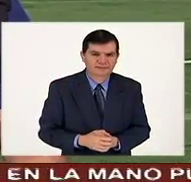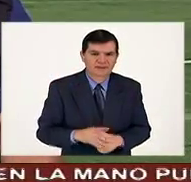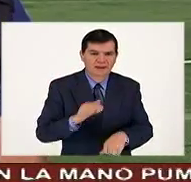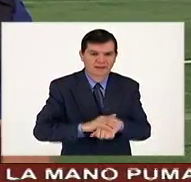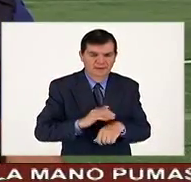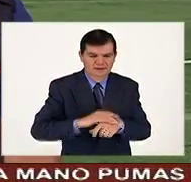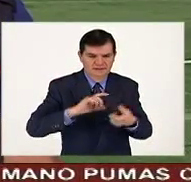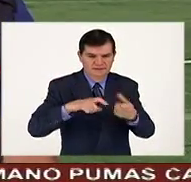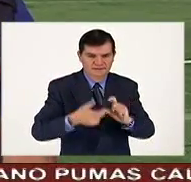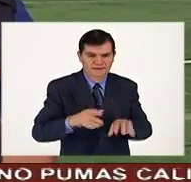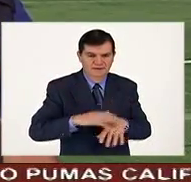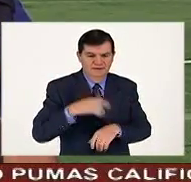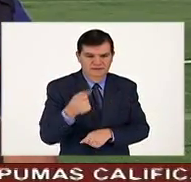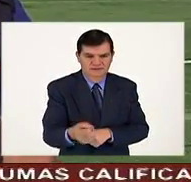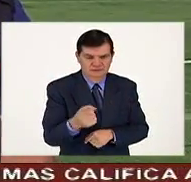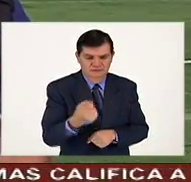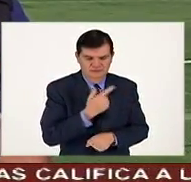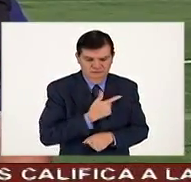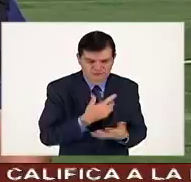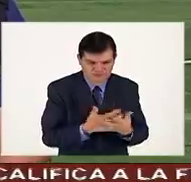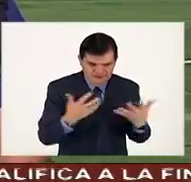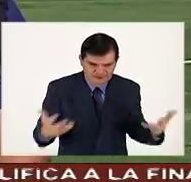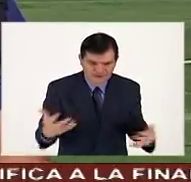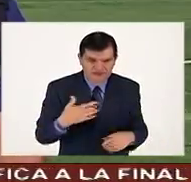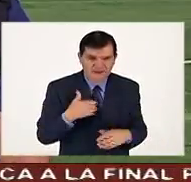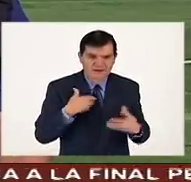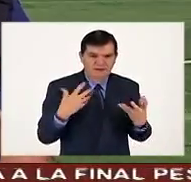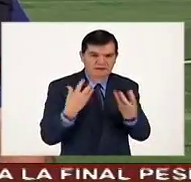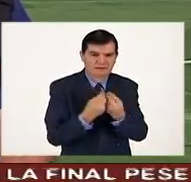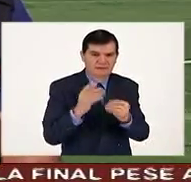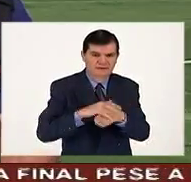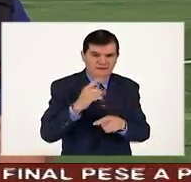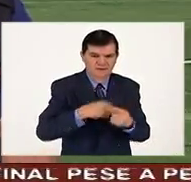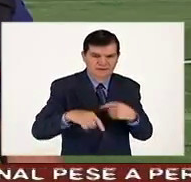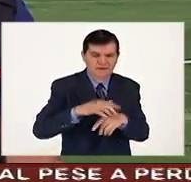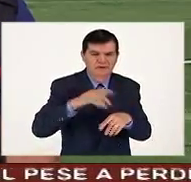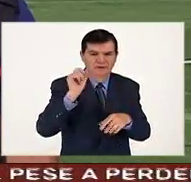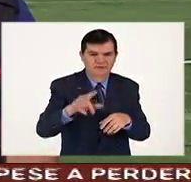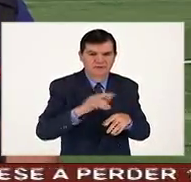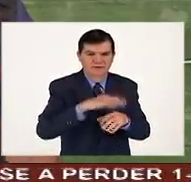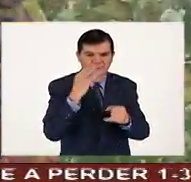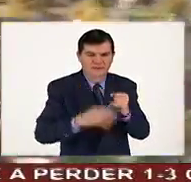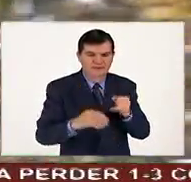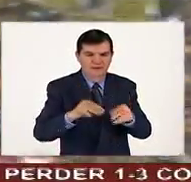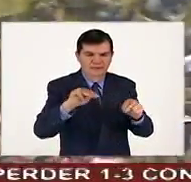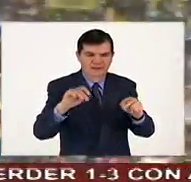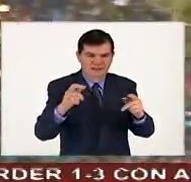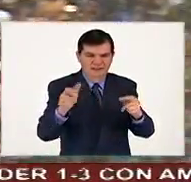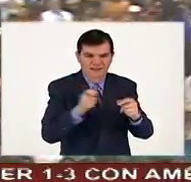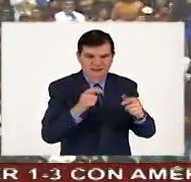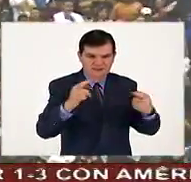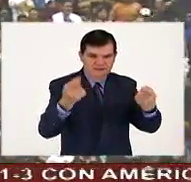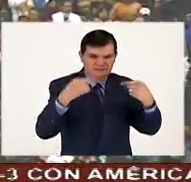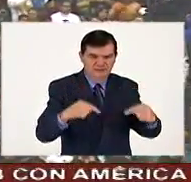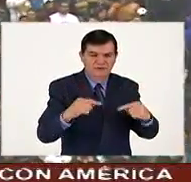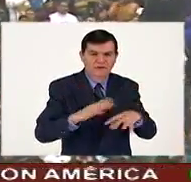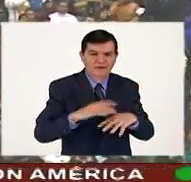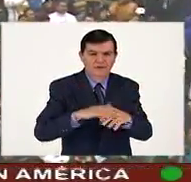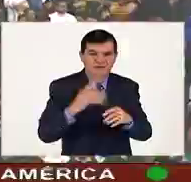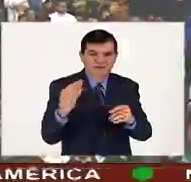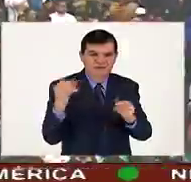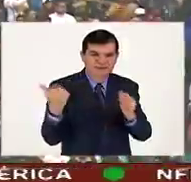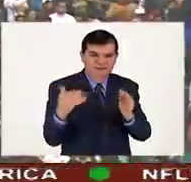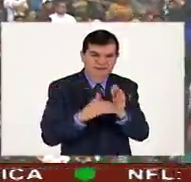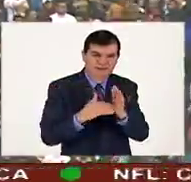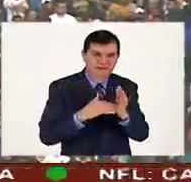Amigos de México al Día, los saludo con muchísimo gusto. Partido correspondiente a la vuelta de las semifinales de la Liga MX ante más de 46 mil espectadores